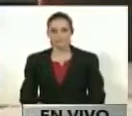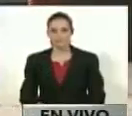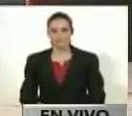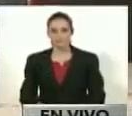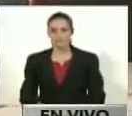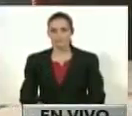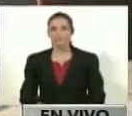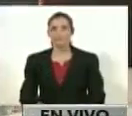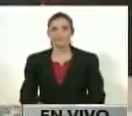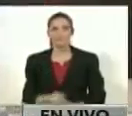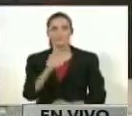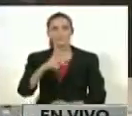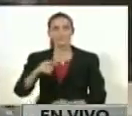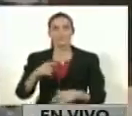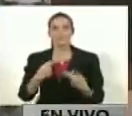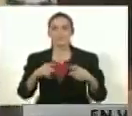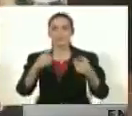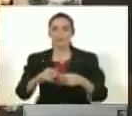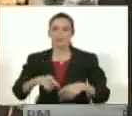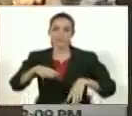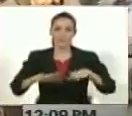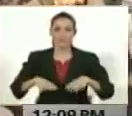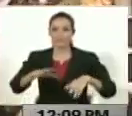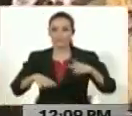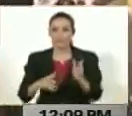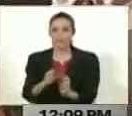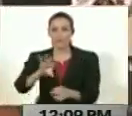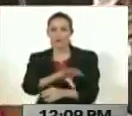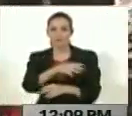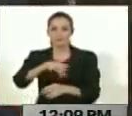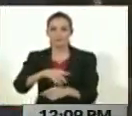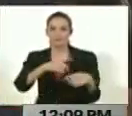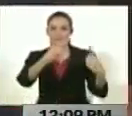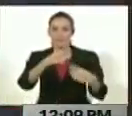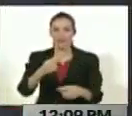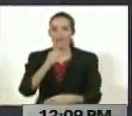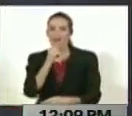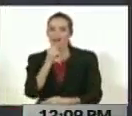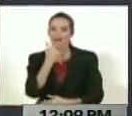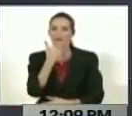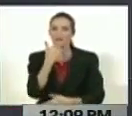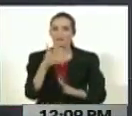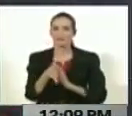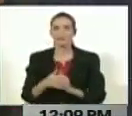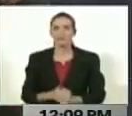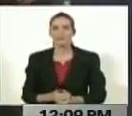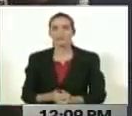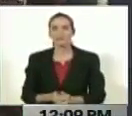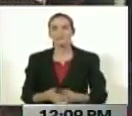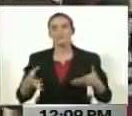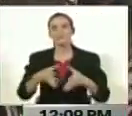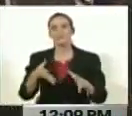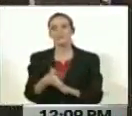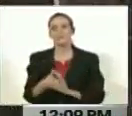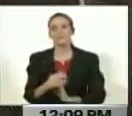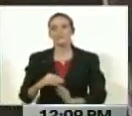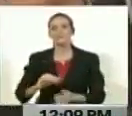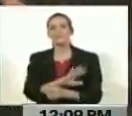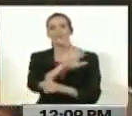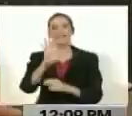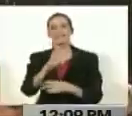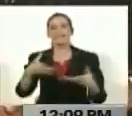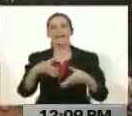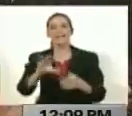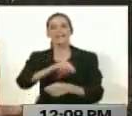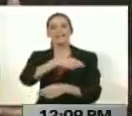A los congueros, a los timbaleros, a los coristas, a los cantantes. La orquesta celestial, señor presidente. La orquesta celestial, suena fino. Ya